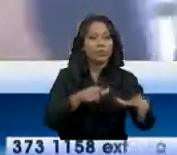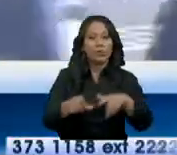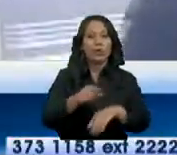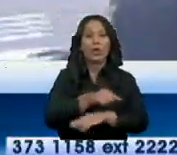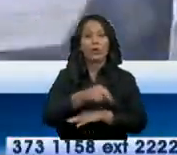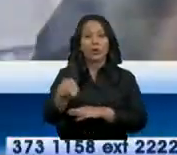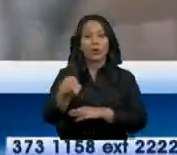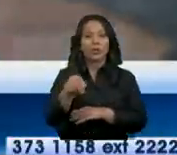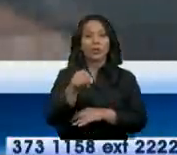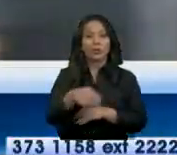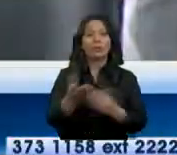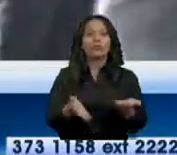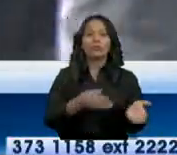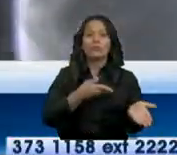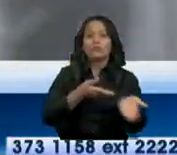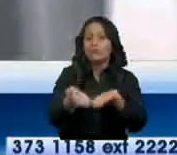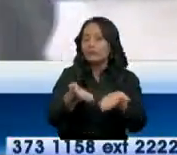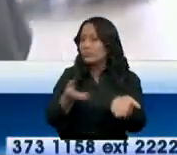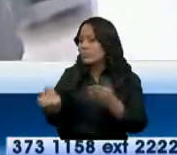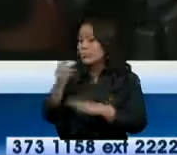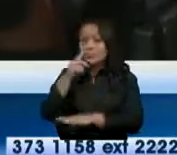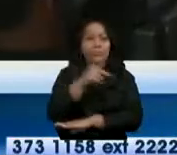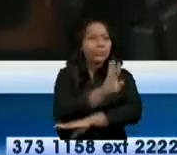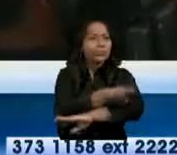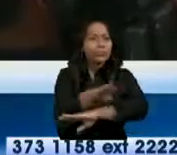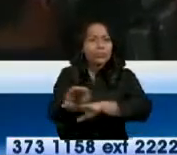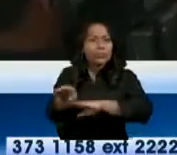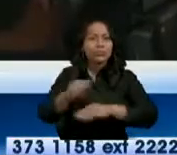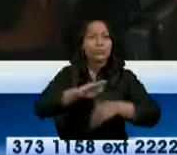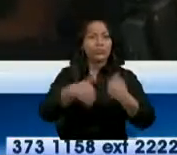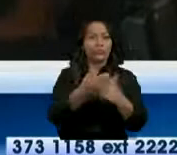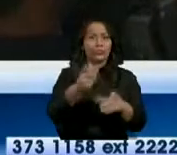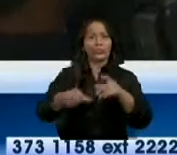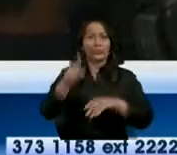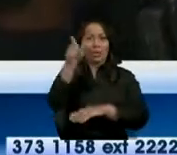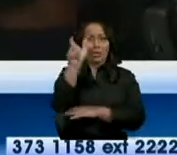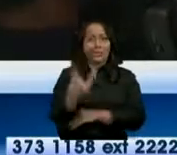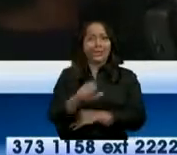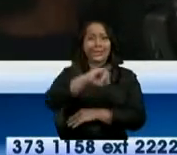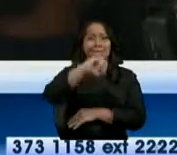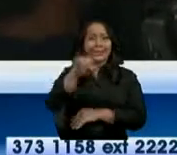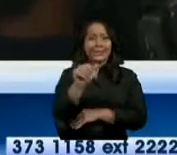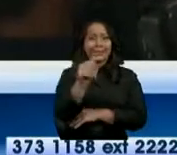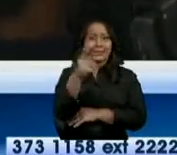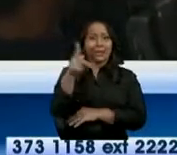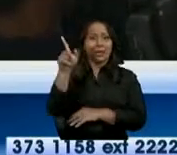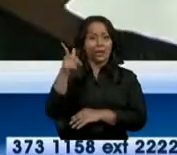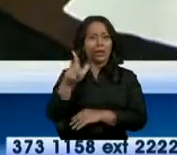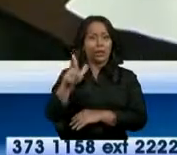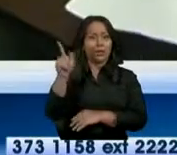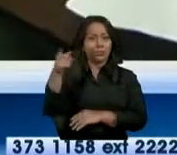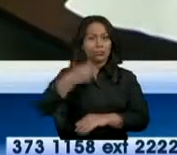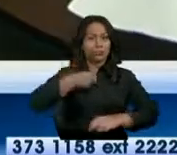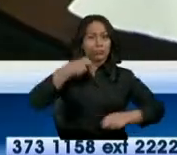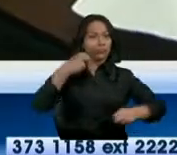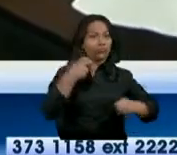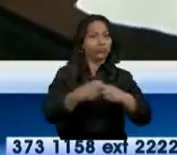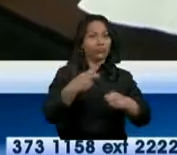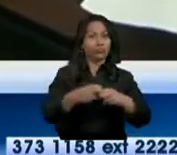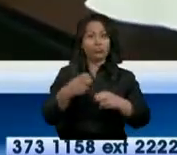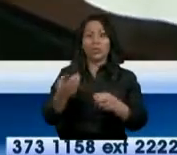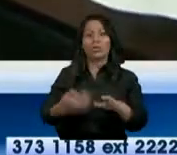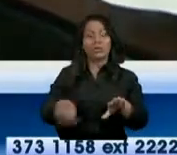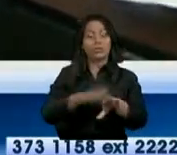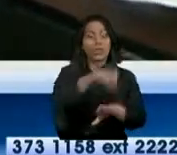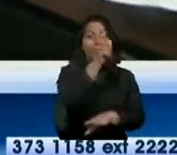para supervisar el trabajo de los servidores. Gustavo Yalc es implacable en su postura frente al fiscal